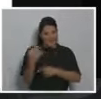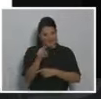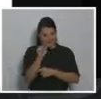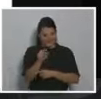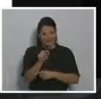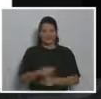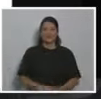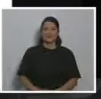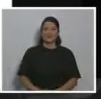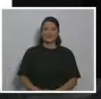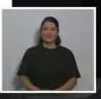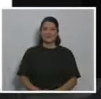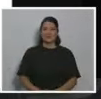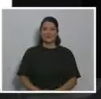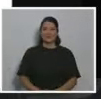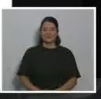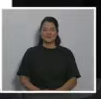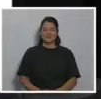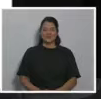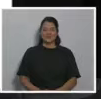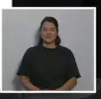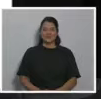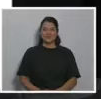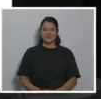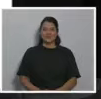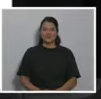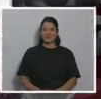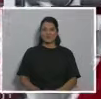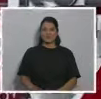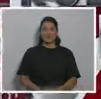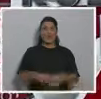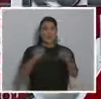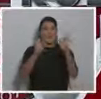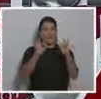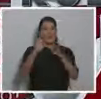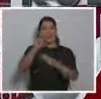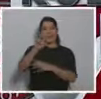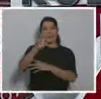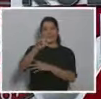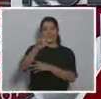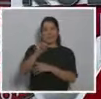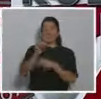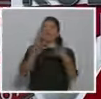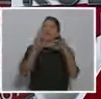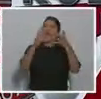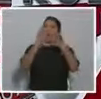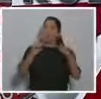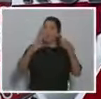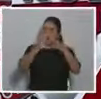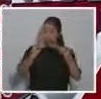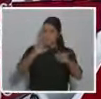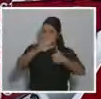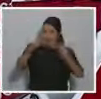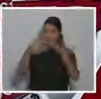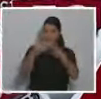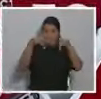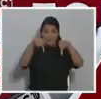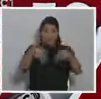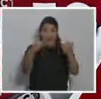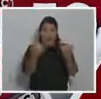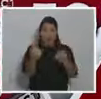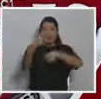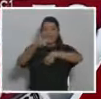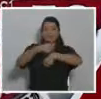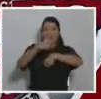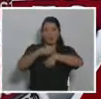estaremos esperando. Muy bien, Meli, quiero contarles a todas las personas que en este momento vamos a